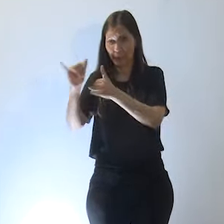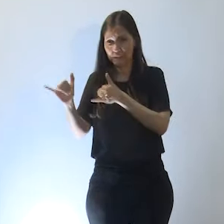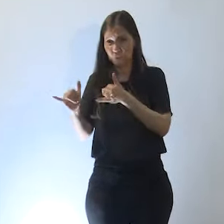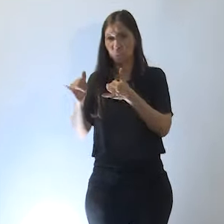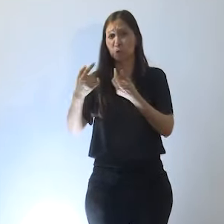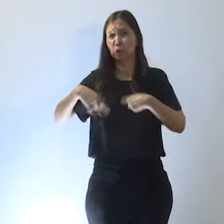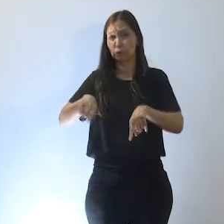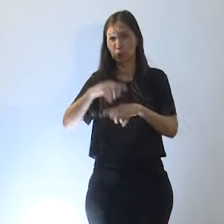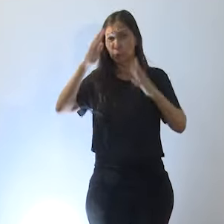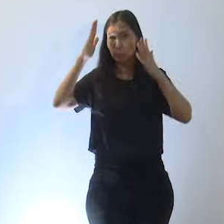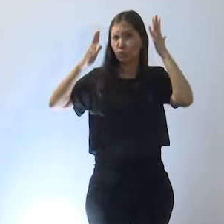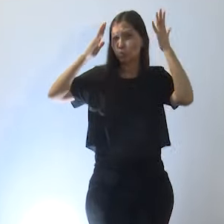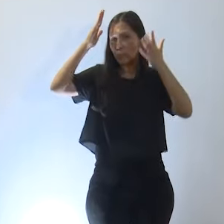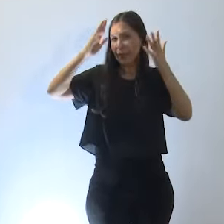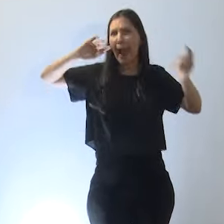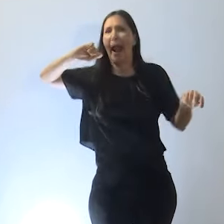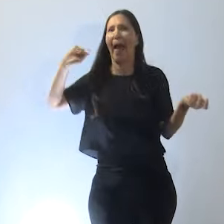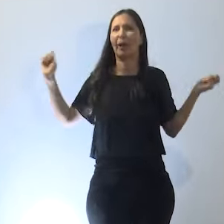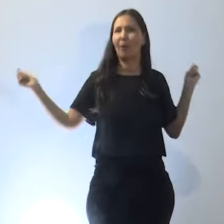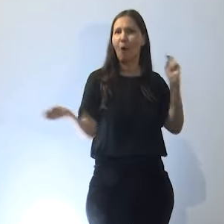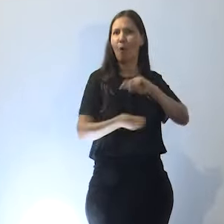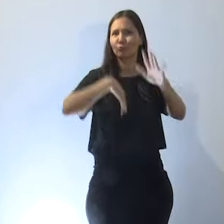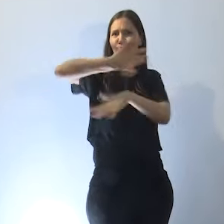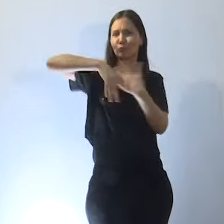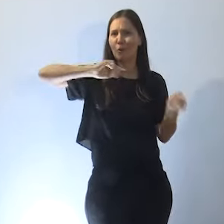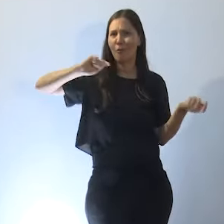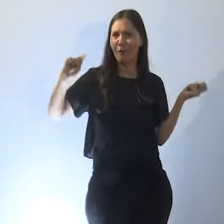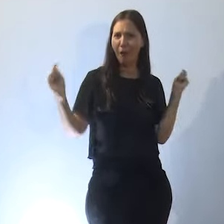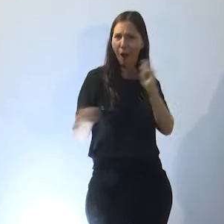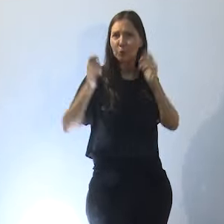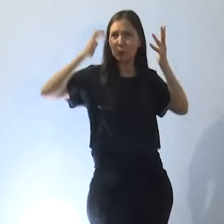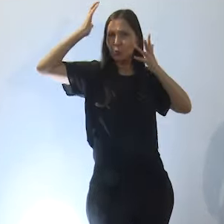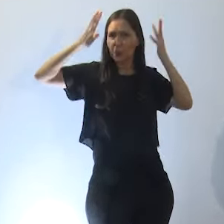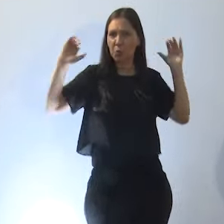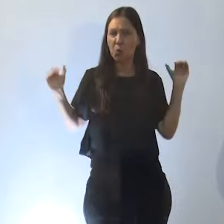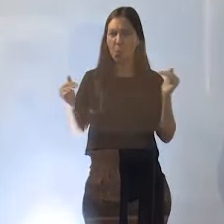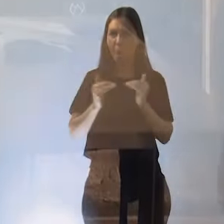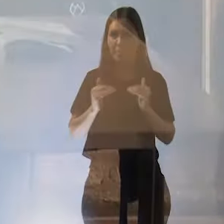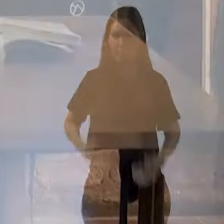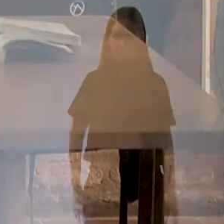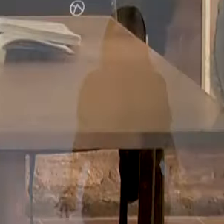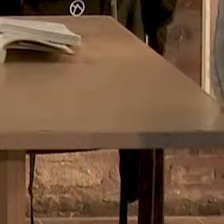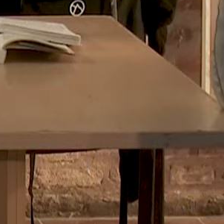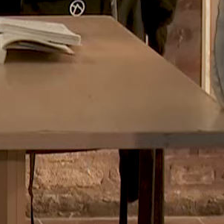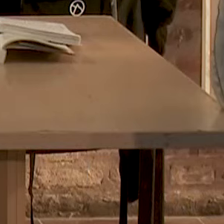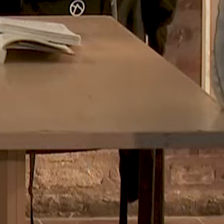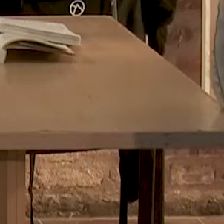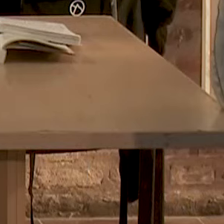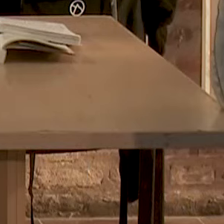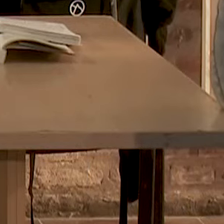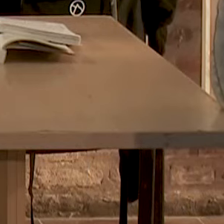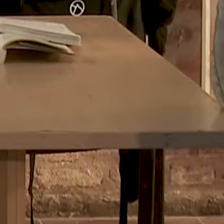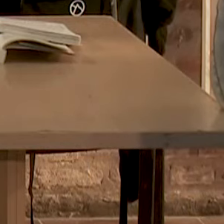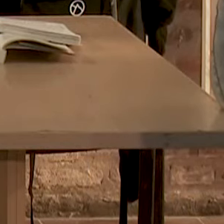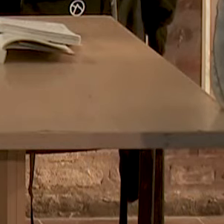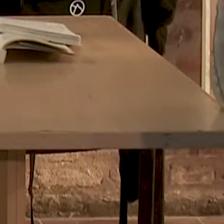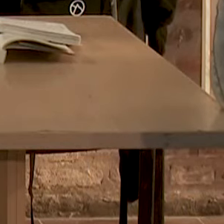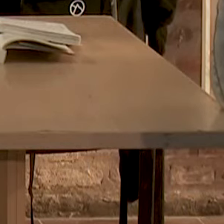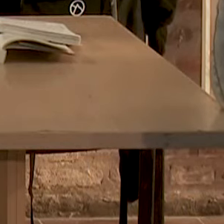eran la revolución nuestro sueño era la igualdad e no estaba tanto